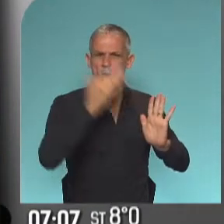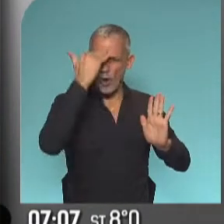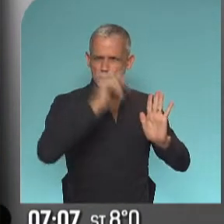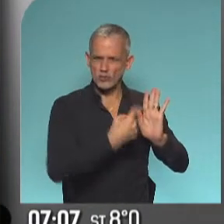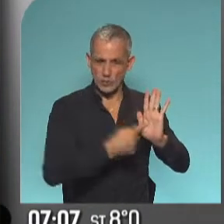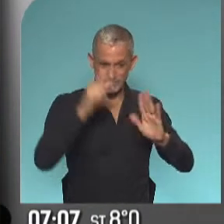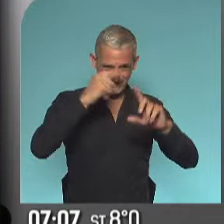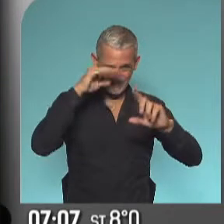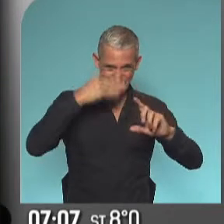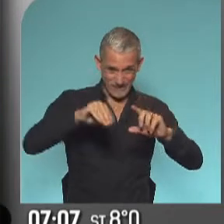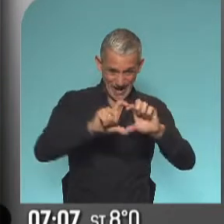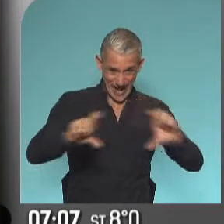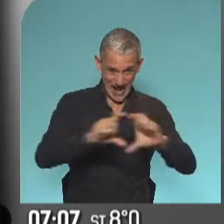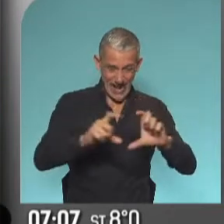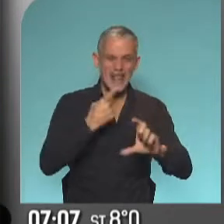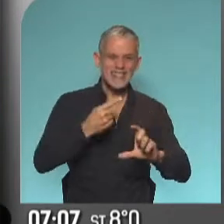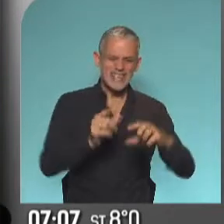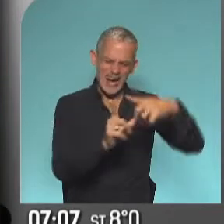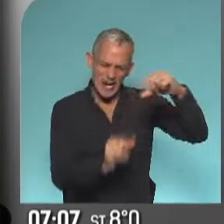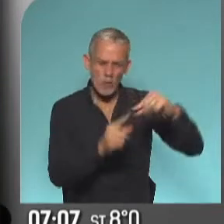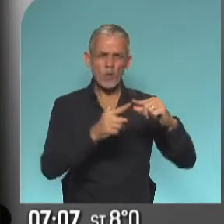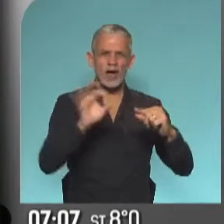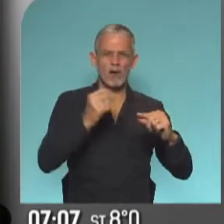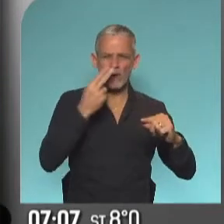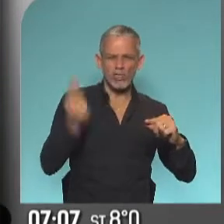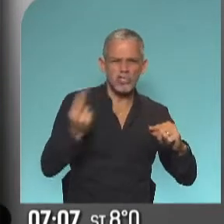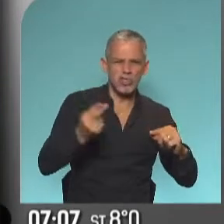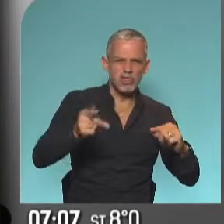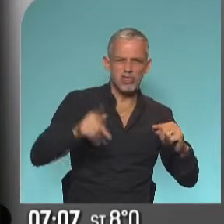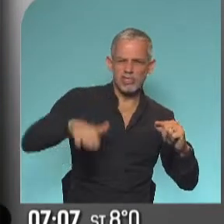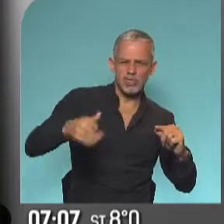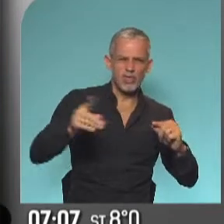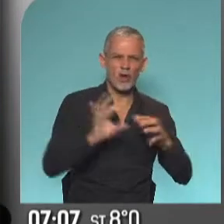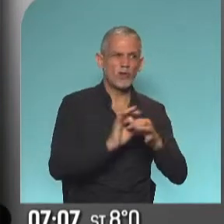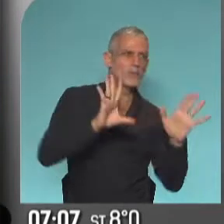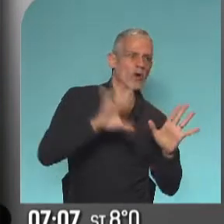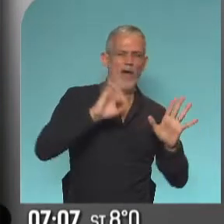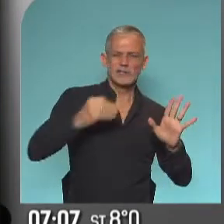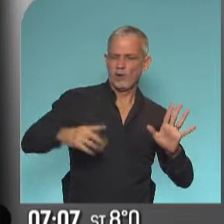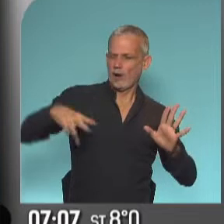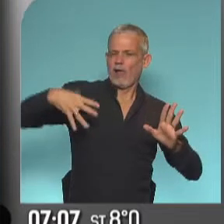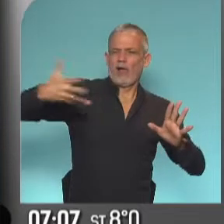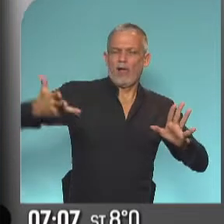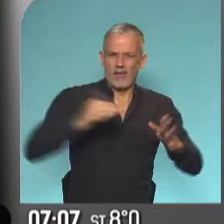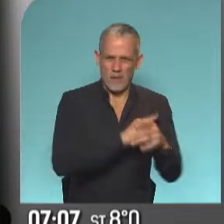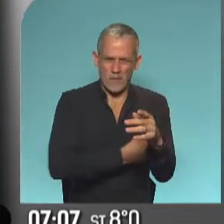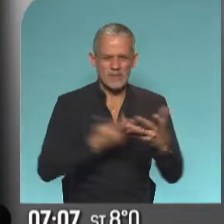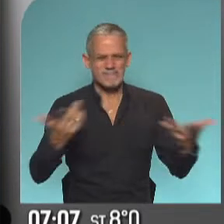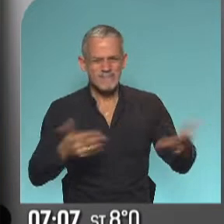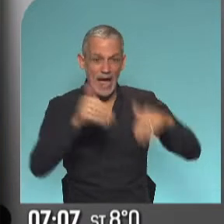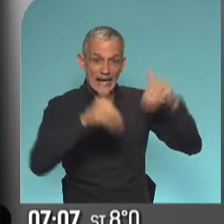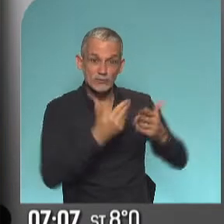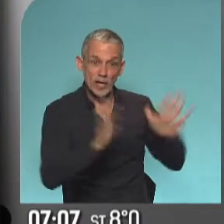el último tramo de esta nota, habla de república o republiqueta, democracia o demagogia, elecciones libres o no transparencia